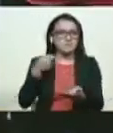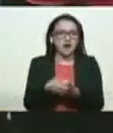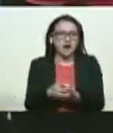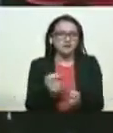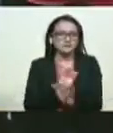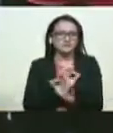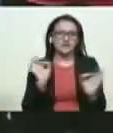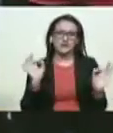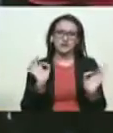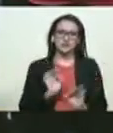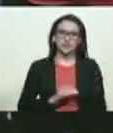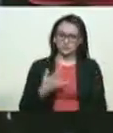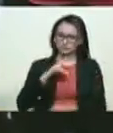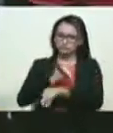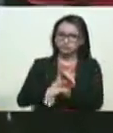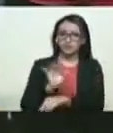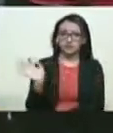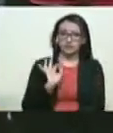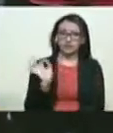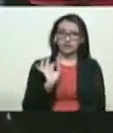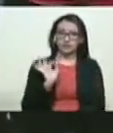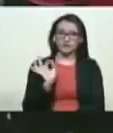o miento